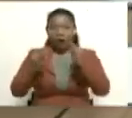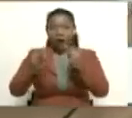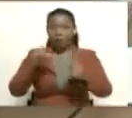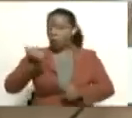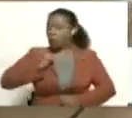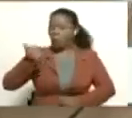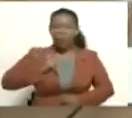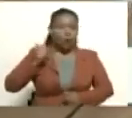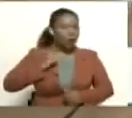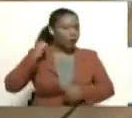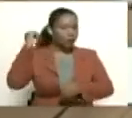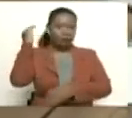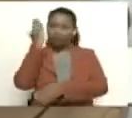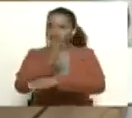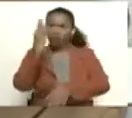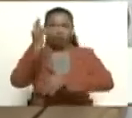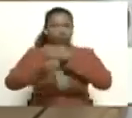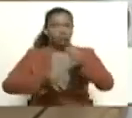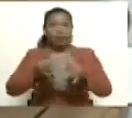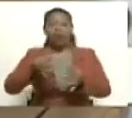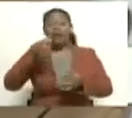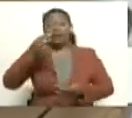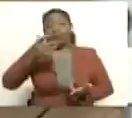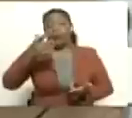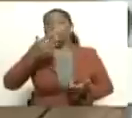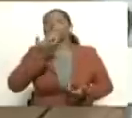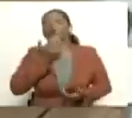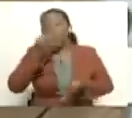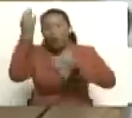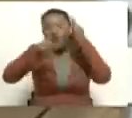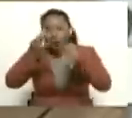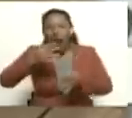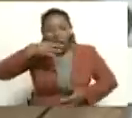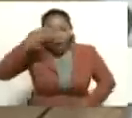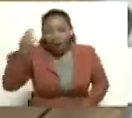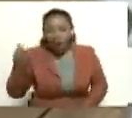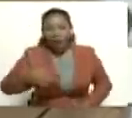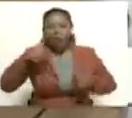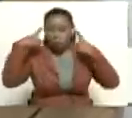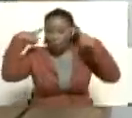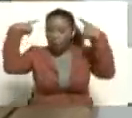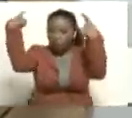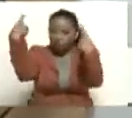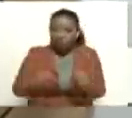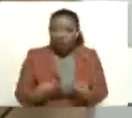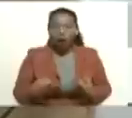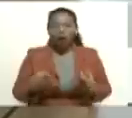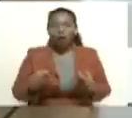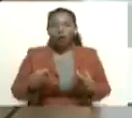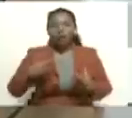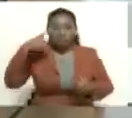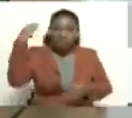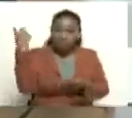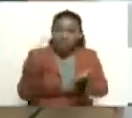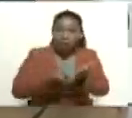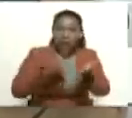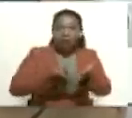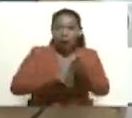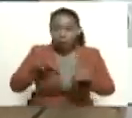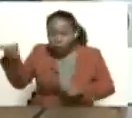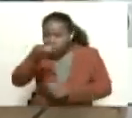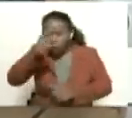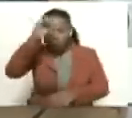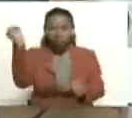internacional, si fuera fiscal de verdad, si fuera abogado de verdad, si persiguiera el crimen internacional de